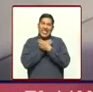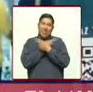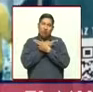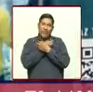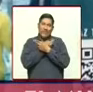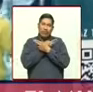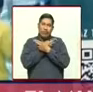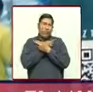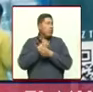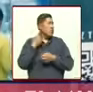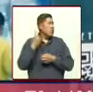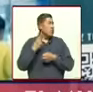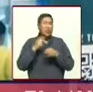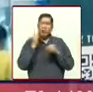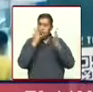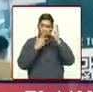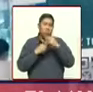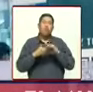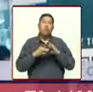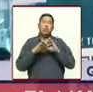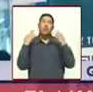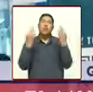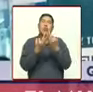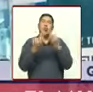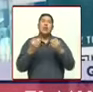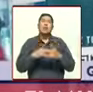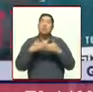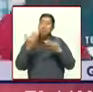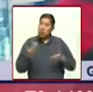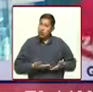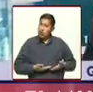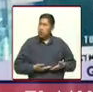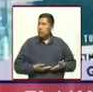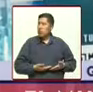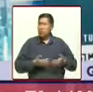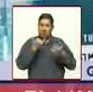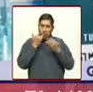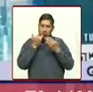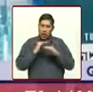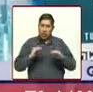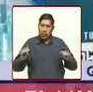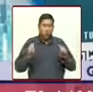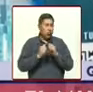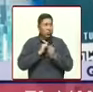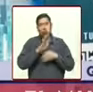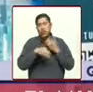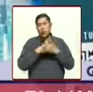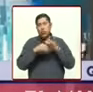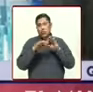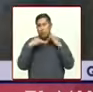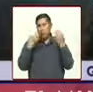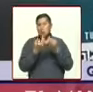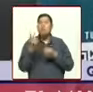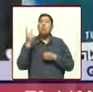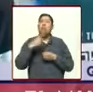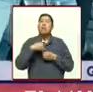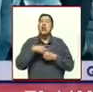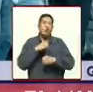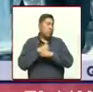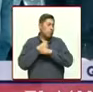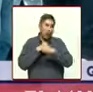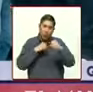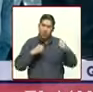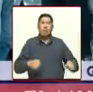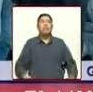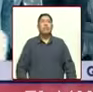Entonces, es una función súper familiar y los invitamos a llegar con los niños, con toda la familia, que puedan ser parte de esta campaña.